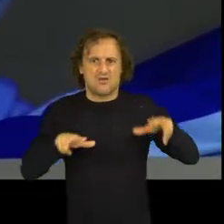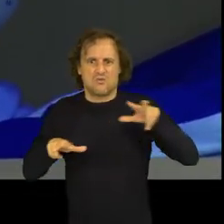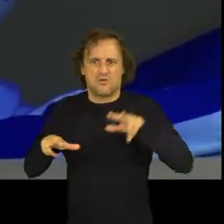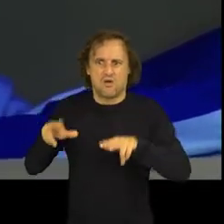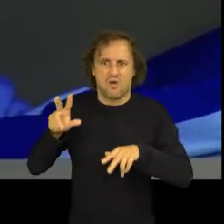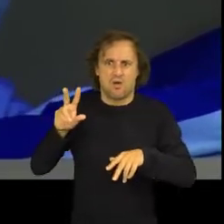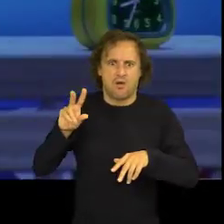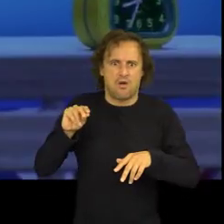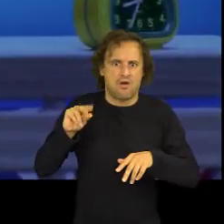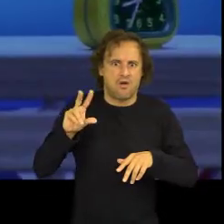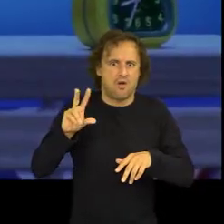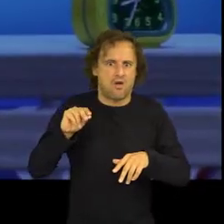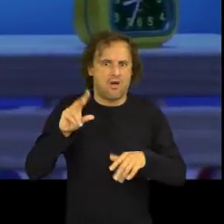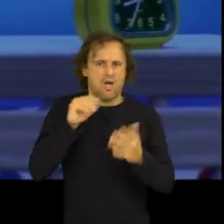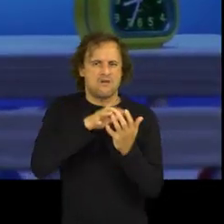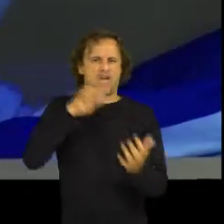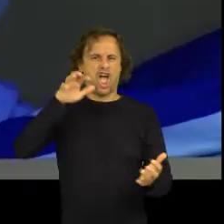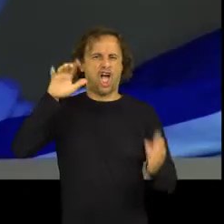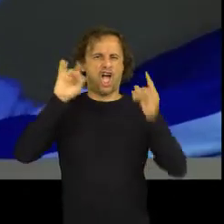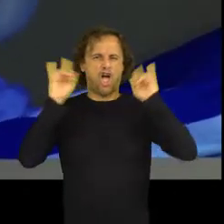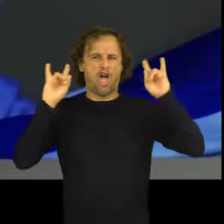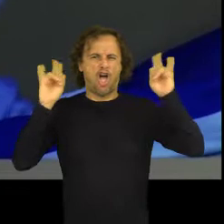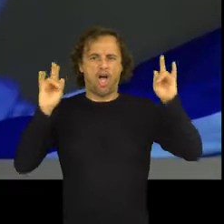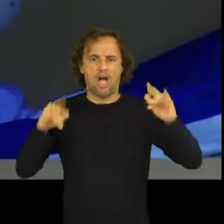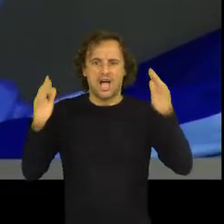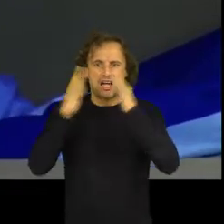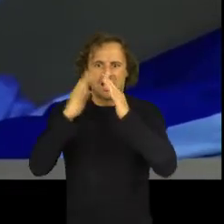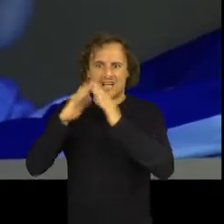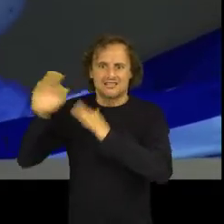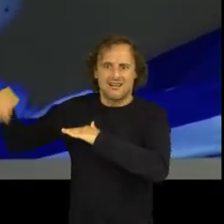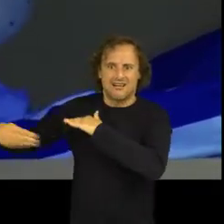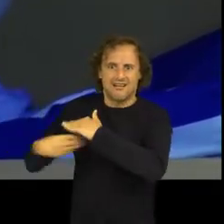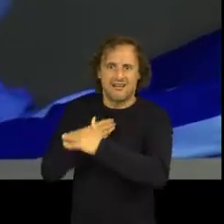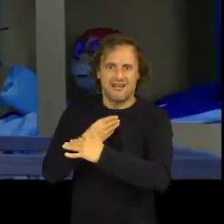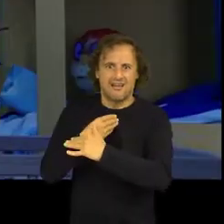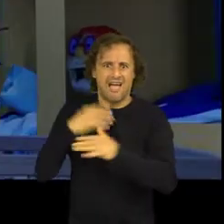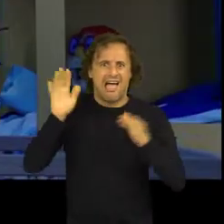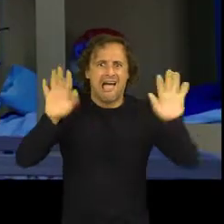Tiranosauro Rex. Entrou un dinosauro na casa.